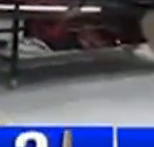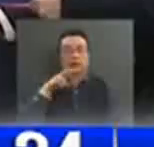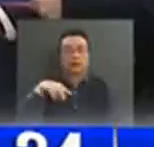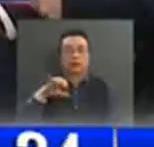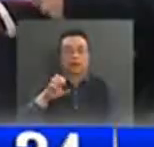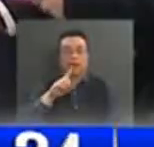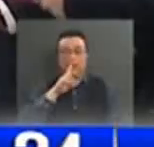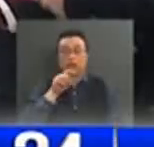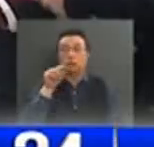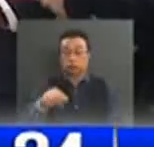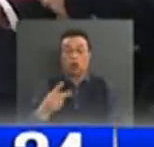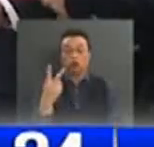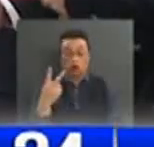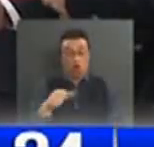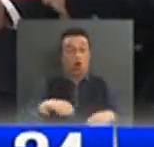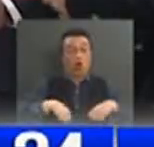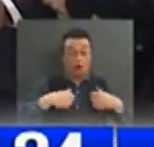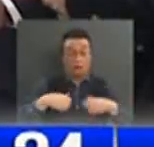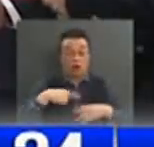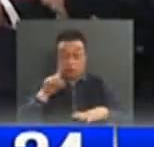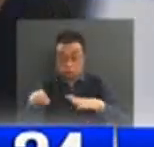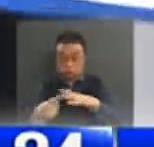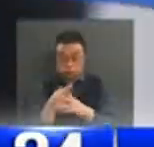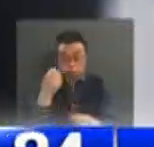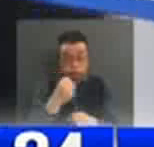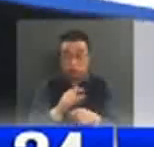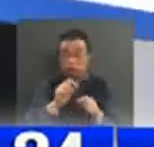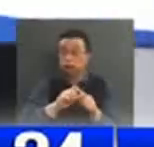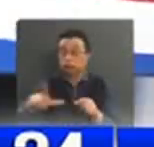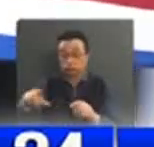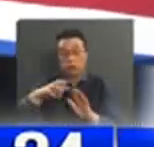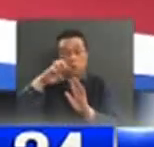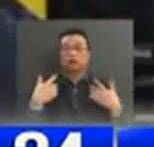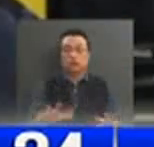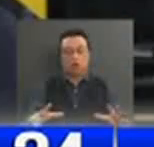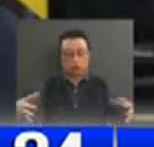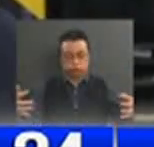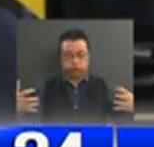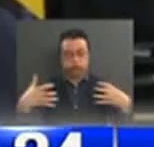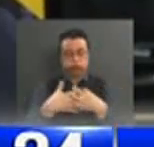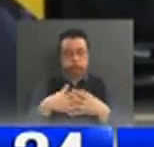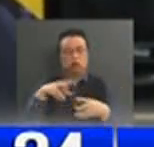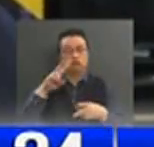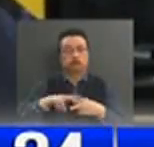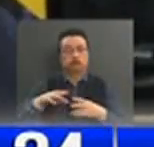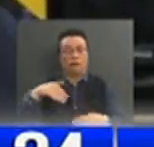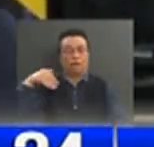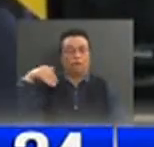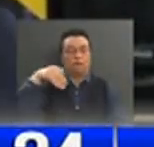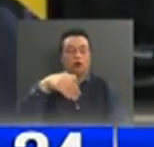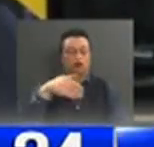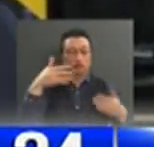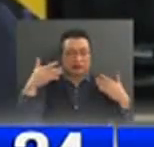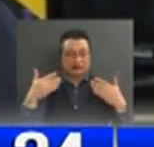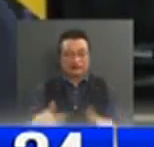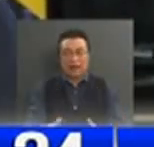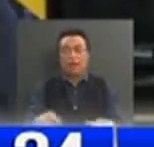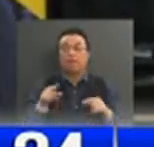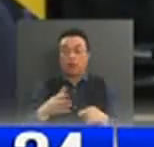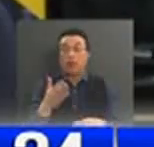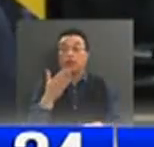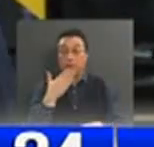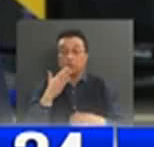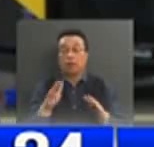circulación del primer bus eléctrico tenemos homologado nuestra primera solución de bus y también porque ya estamos